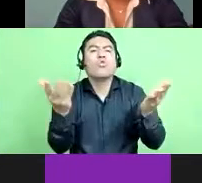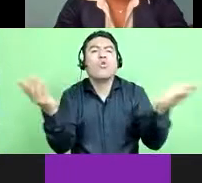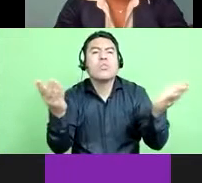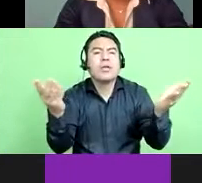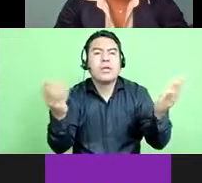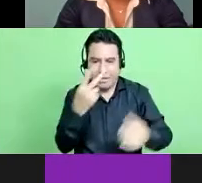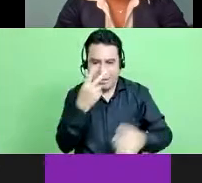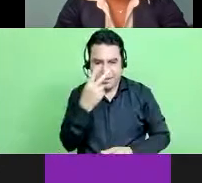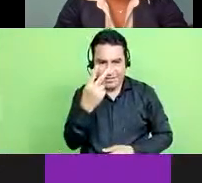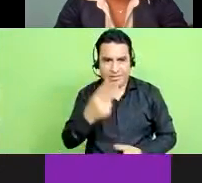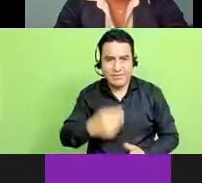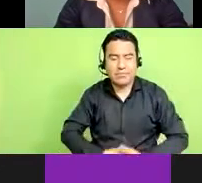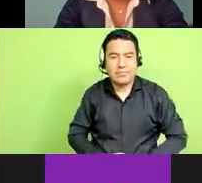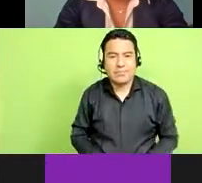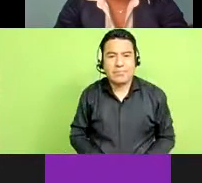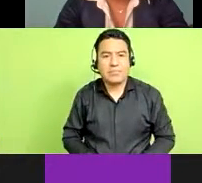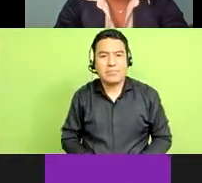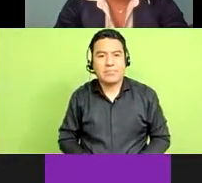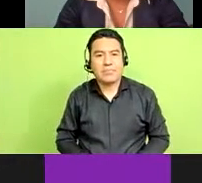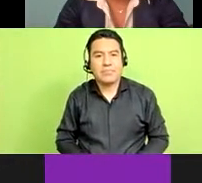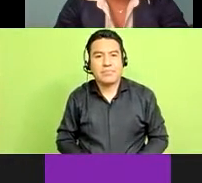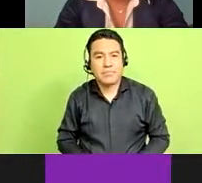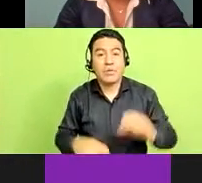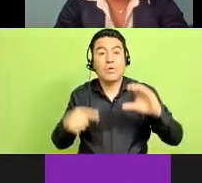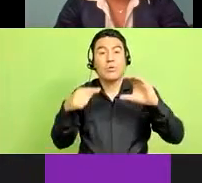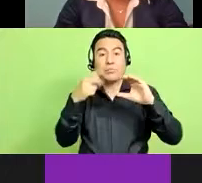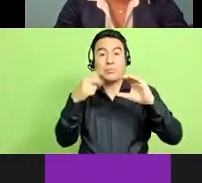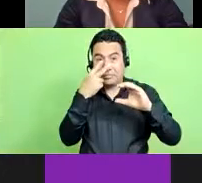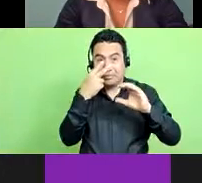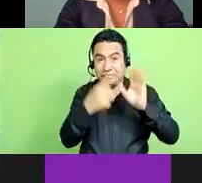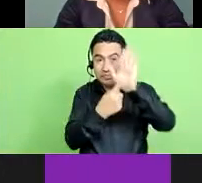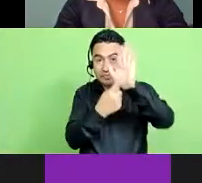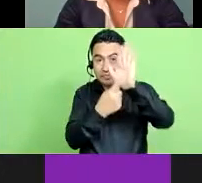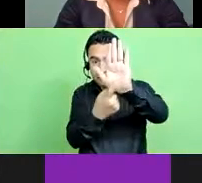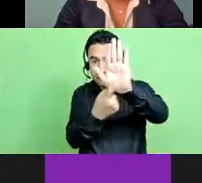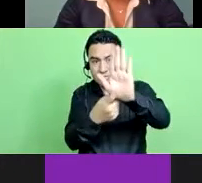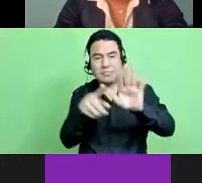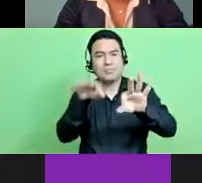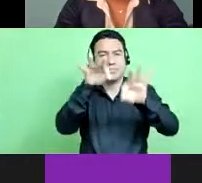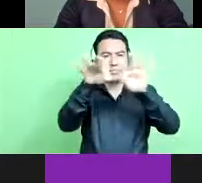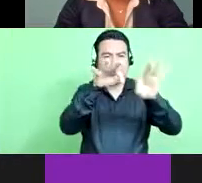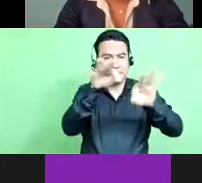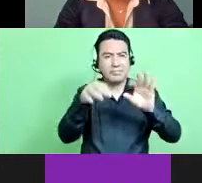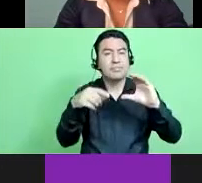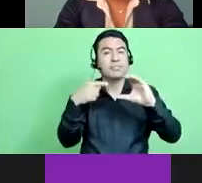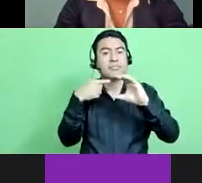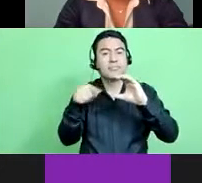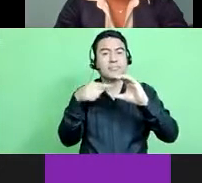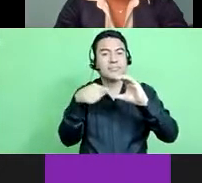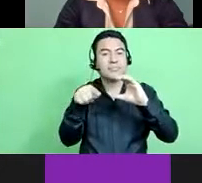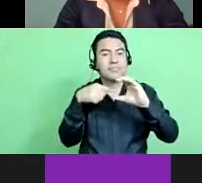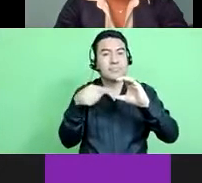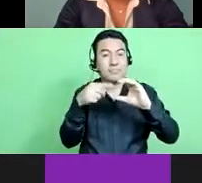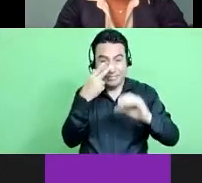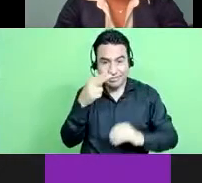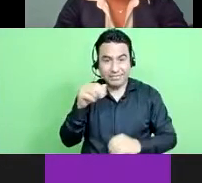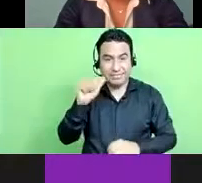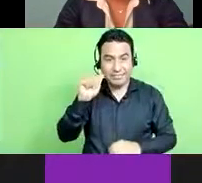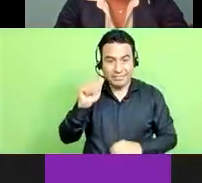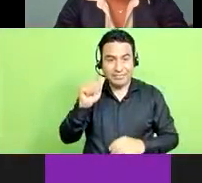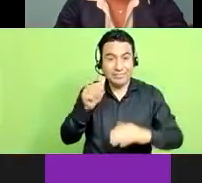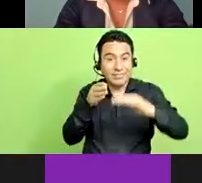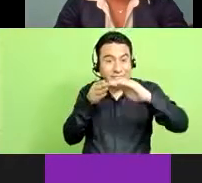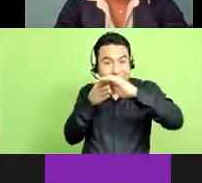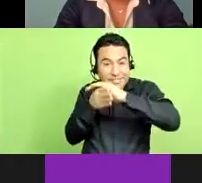por favor se le va a ser alcance todos los detalles tenemos acá el correo accesibilidad a la